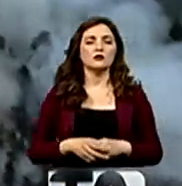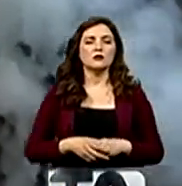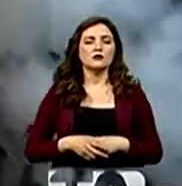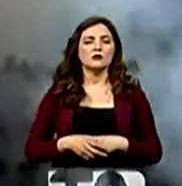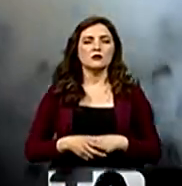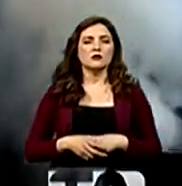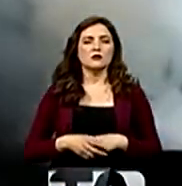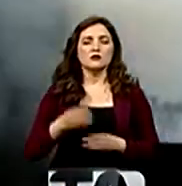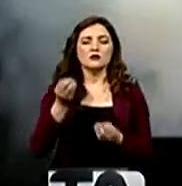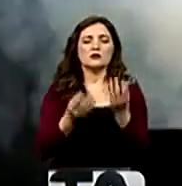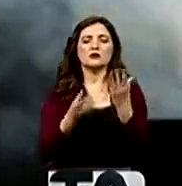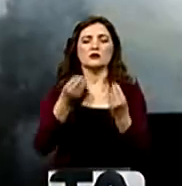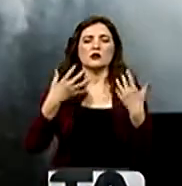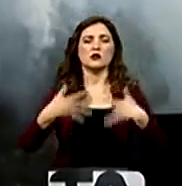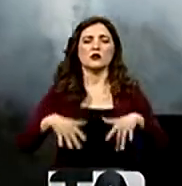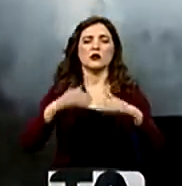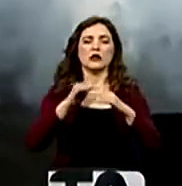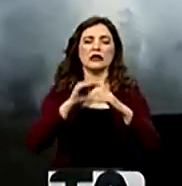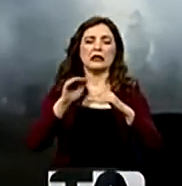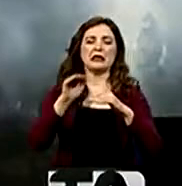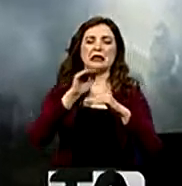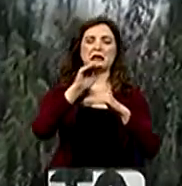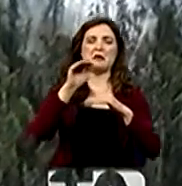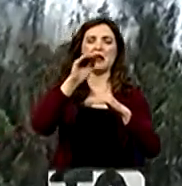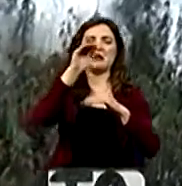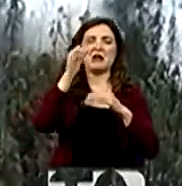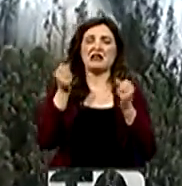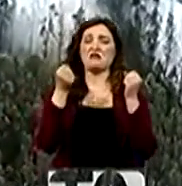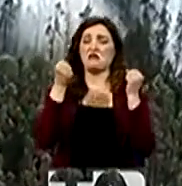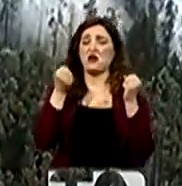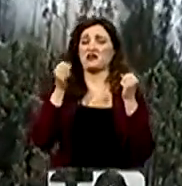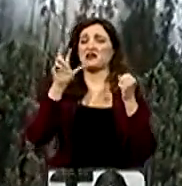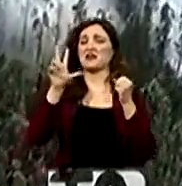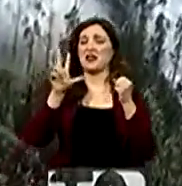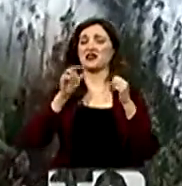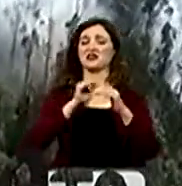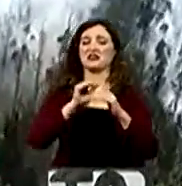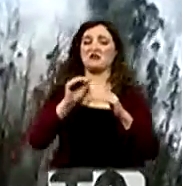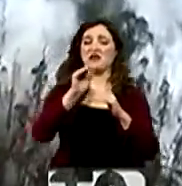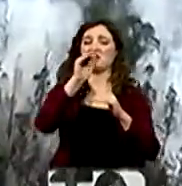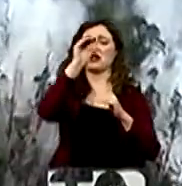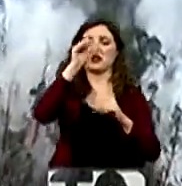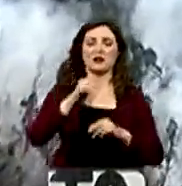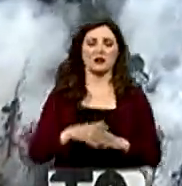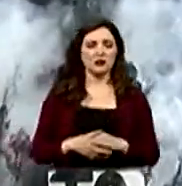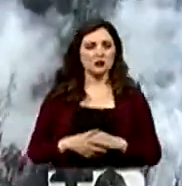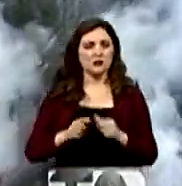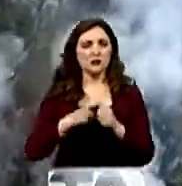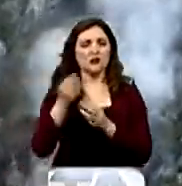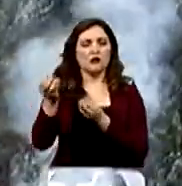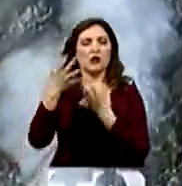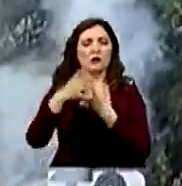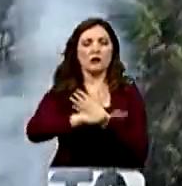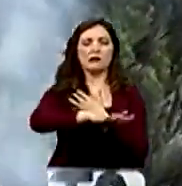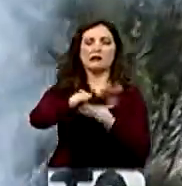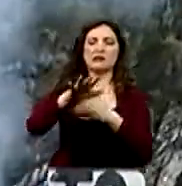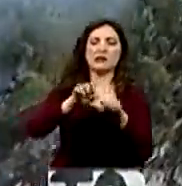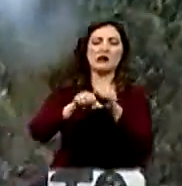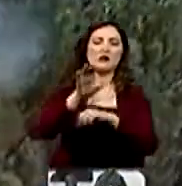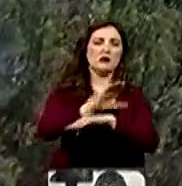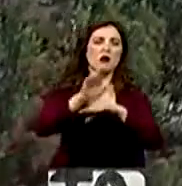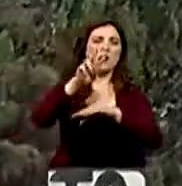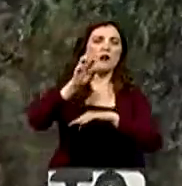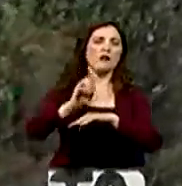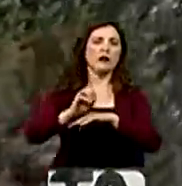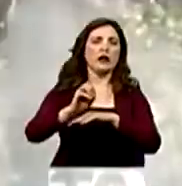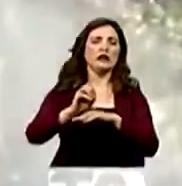ha catalogado como incendio de nivel 3, es decir, al momento la primera evaluación nos arroja aproximadamente más de 20 hectáreas afectadas, especialmente